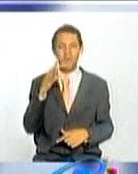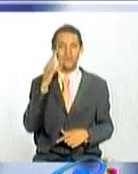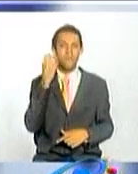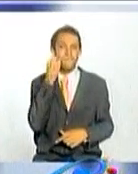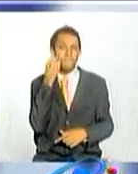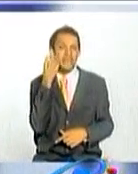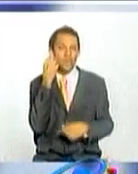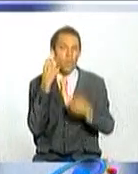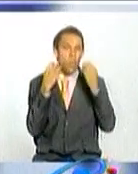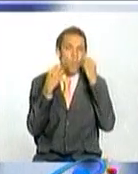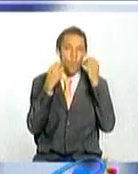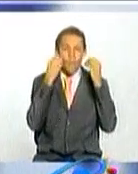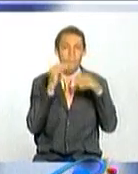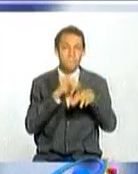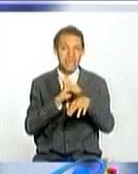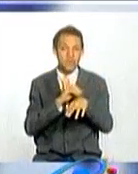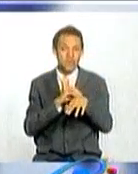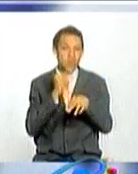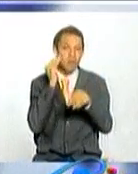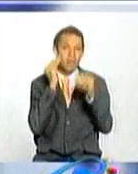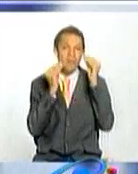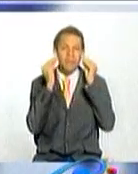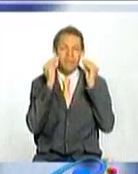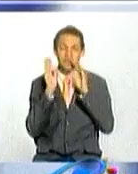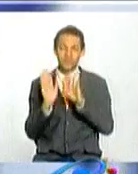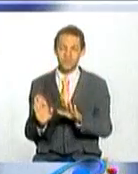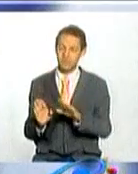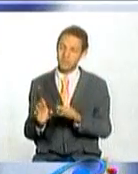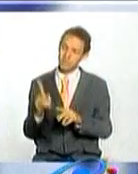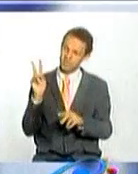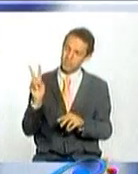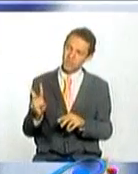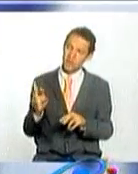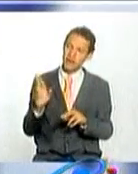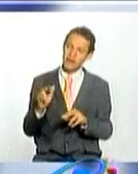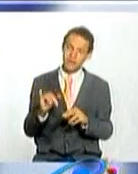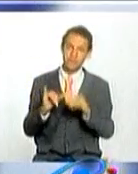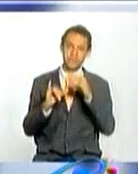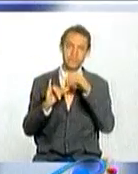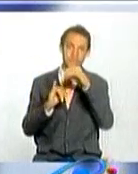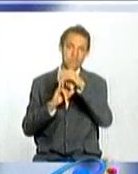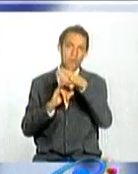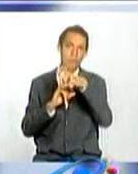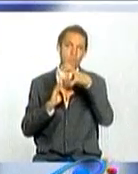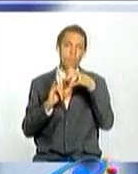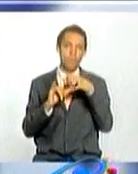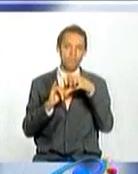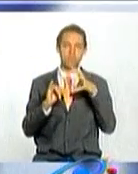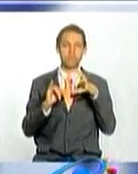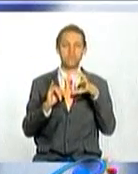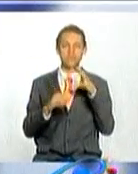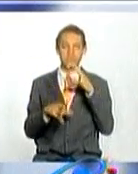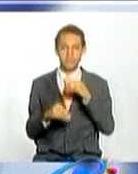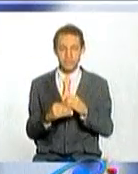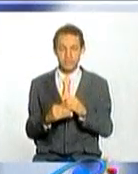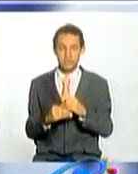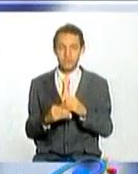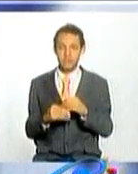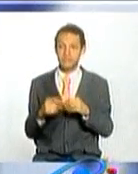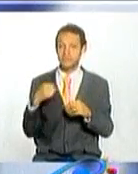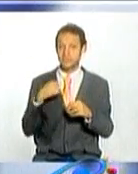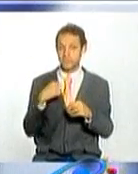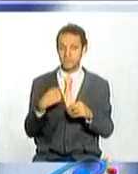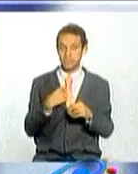clínica con el método diagnóstico. Ahí están todos los dos ovarios. Ahí estamos viendo que es un ovario con un gran volumen, ¿sí? Tiene